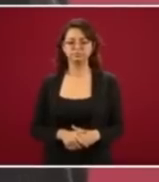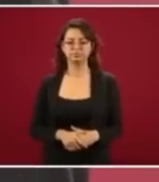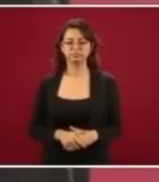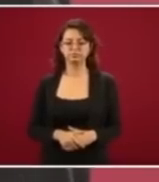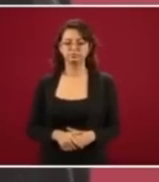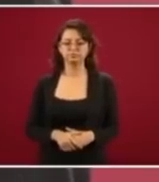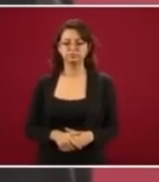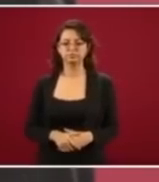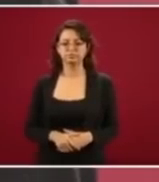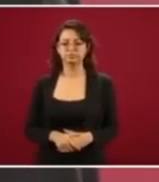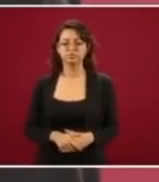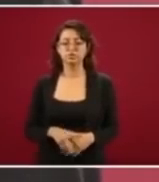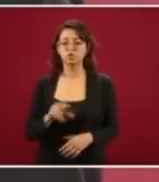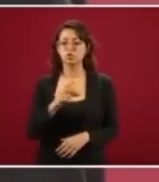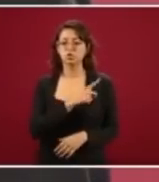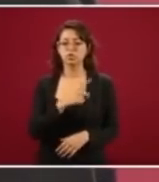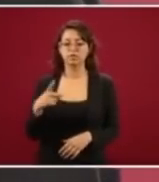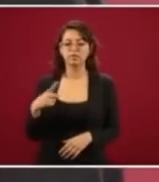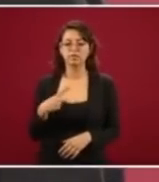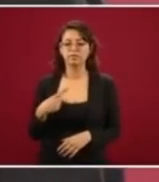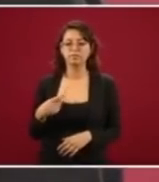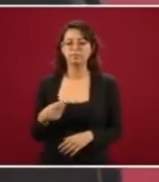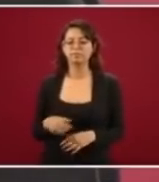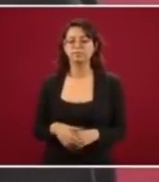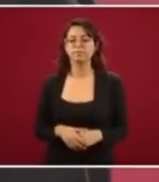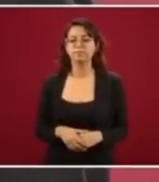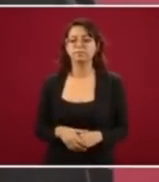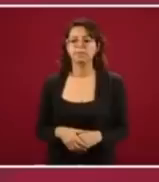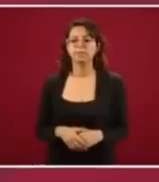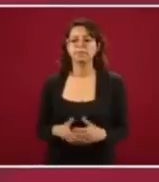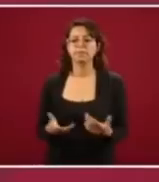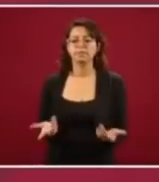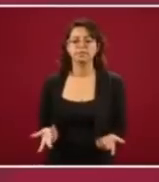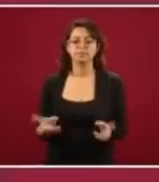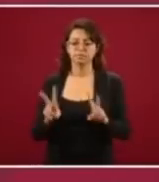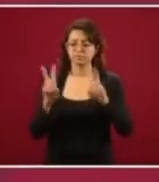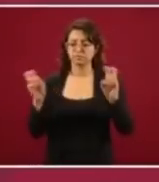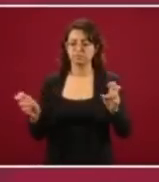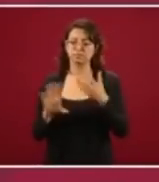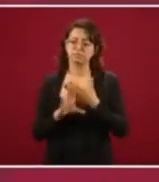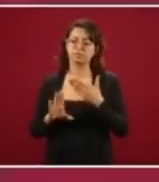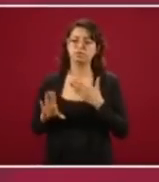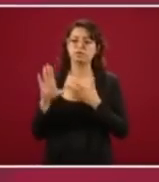No deben tocarse esos temas. O sea,